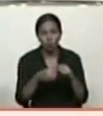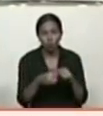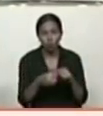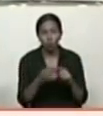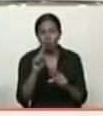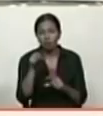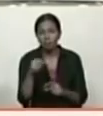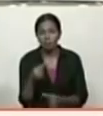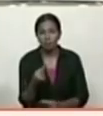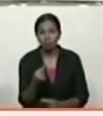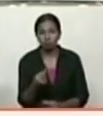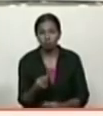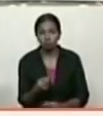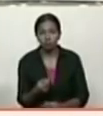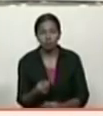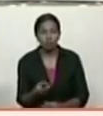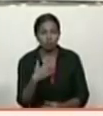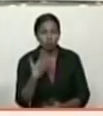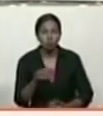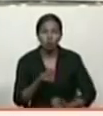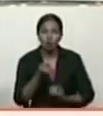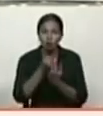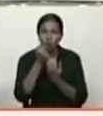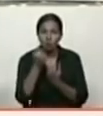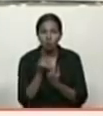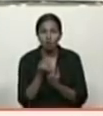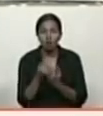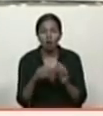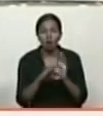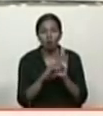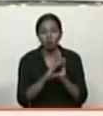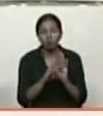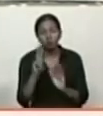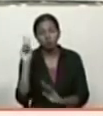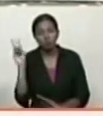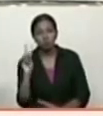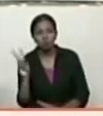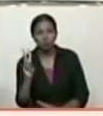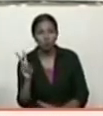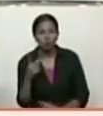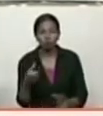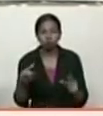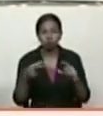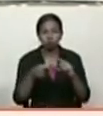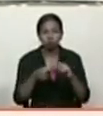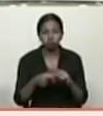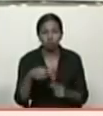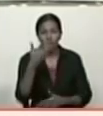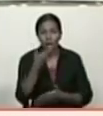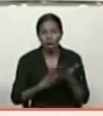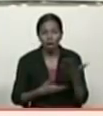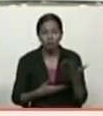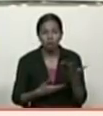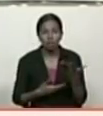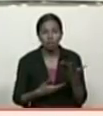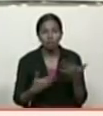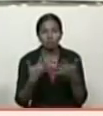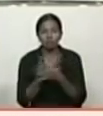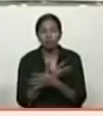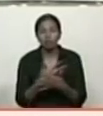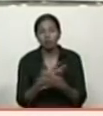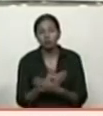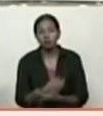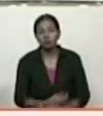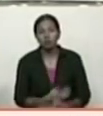bien respaldar la Constitución de Venezuela y la Carta de las Naciones Unidas. Pudimos